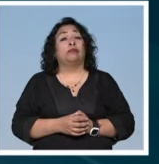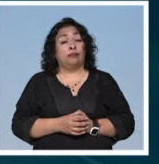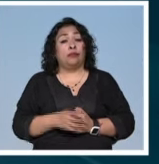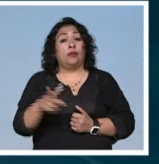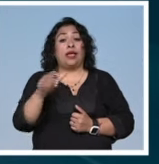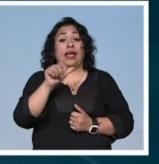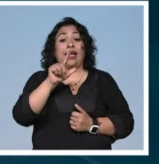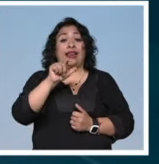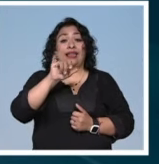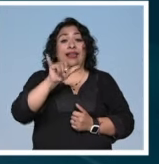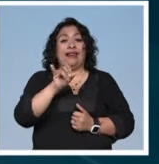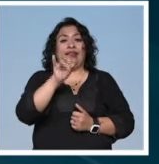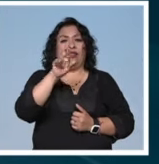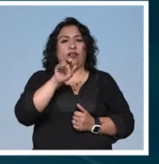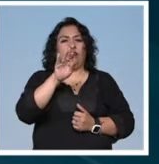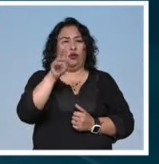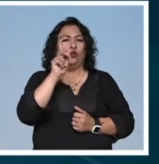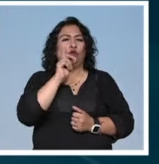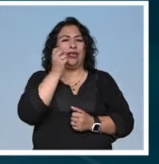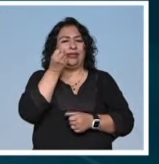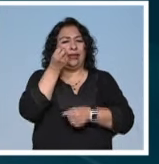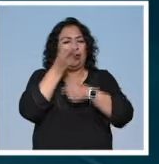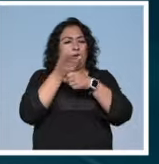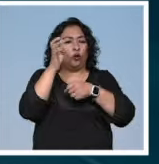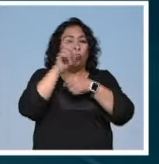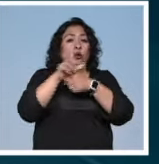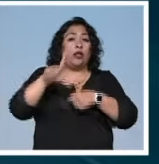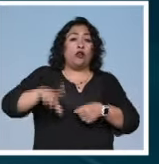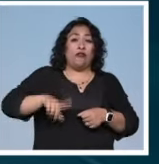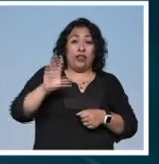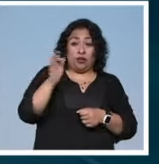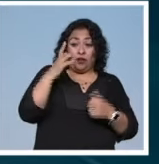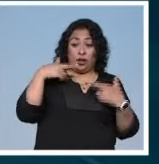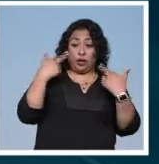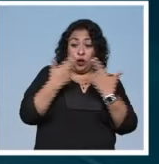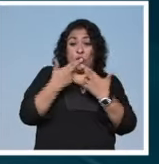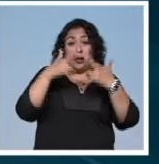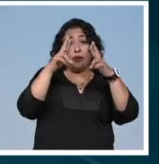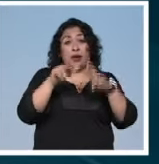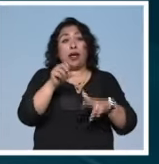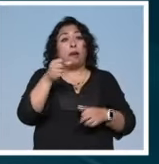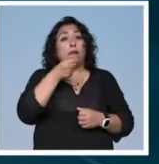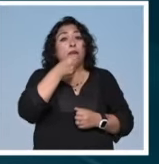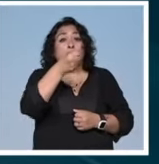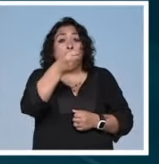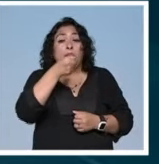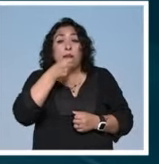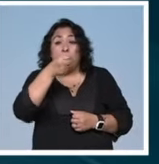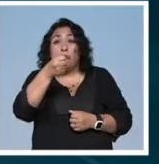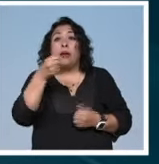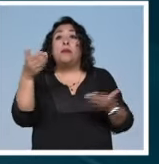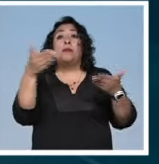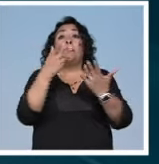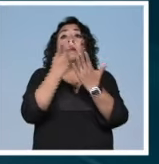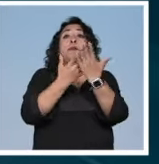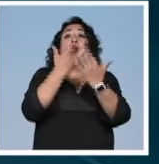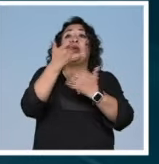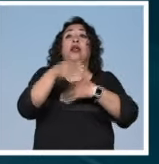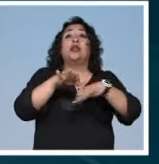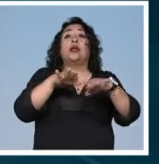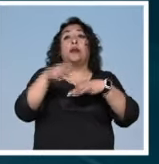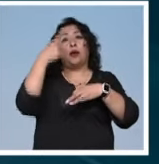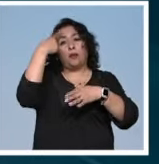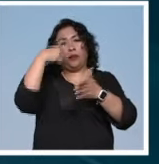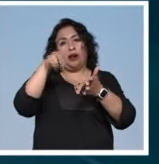Alejandra Frausto, secretaria de Cultura del Gobierno Federal, se reunió con representantes de los medios de comunicación. Ahí presentó su proyecto de trabajo